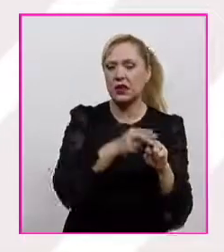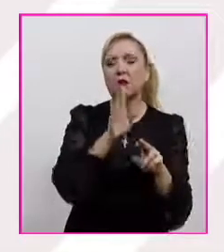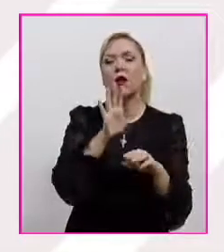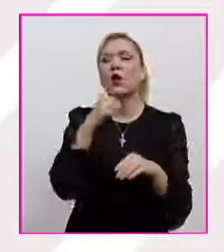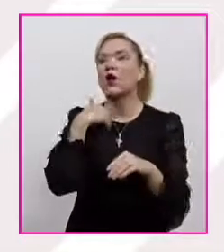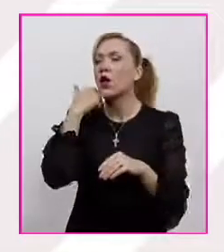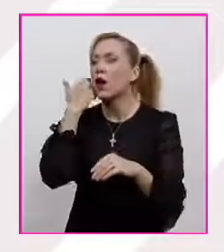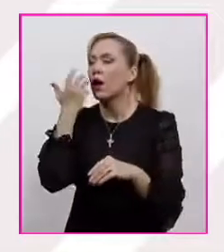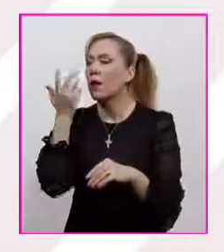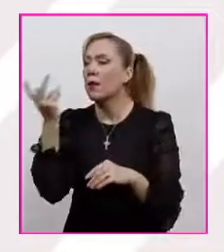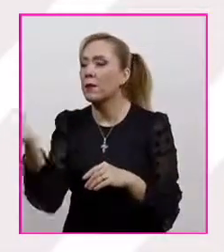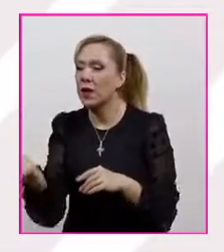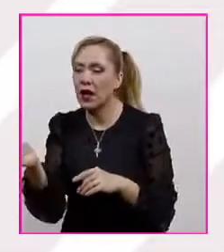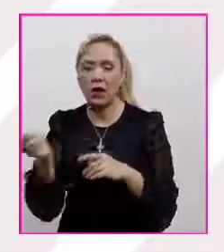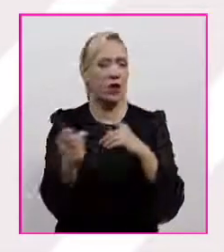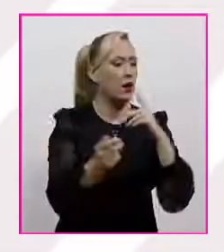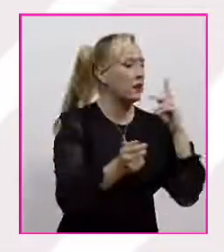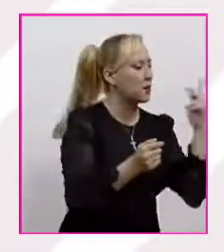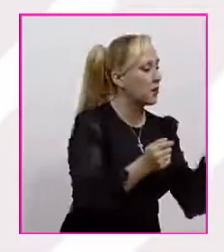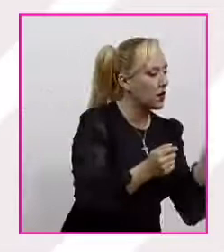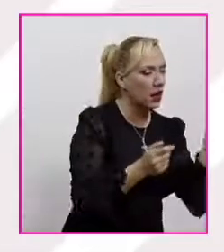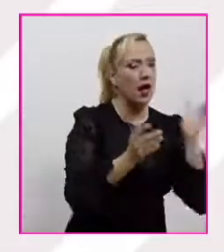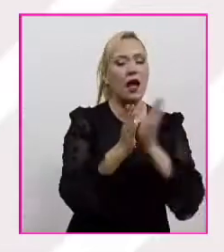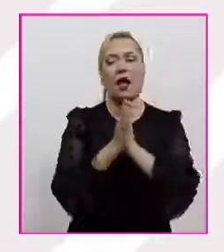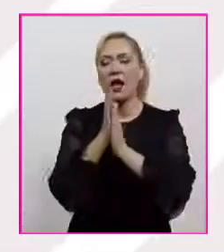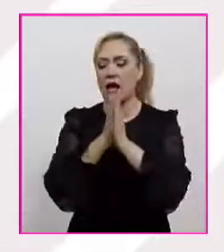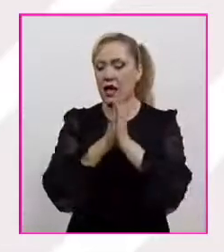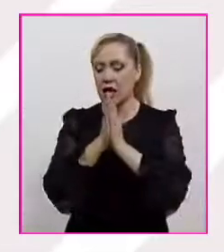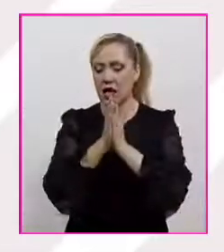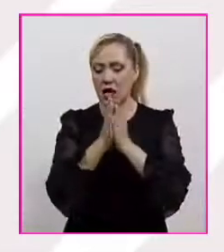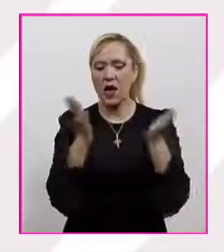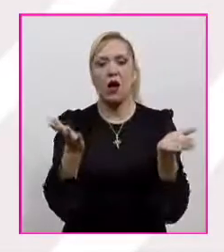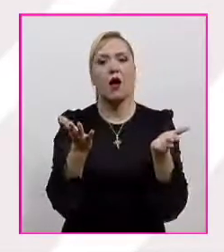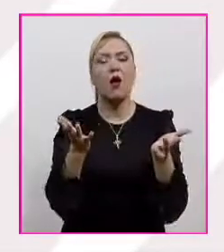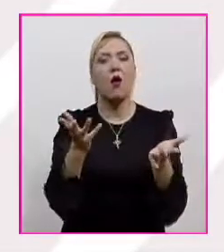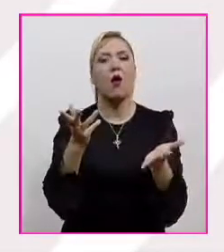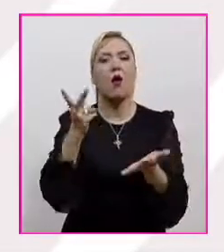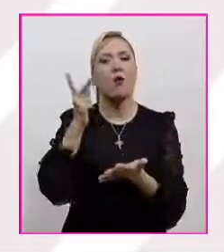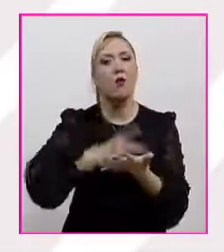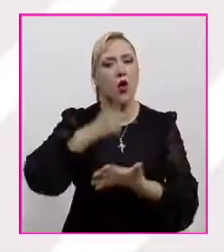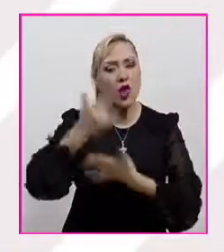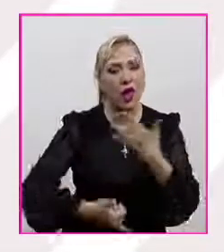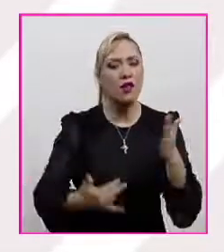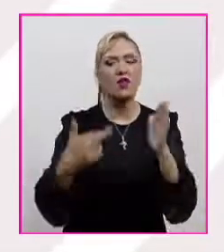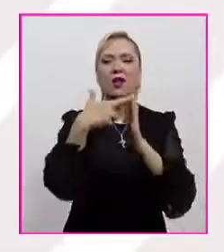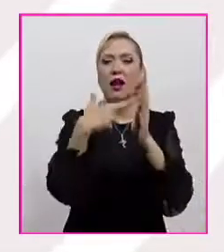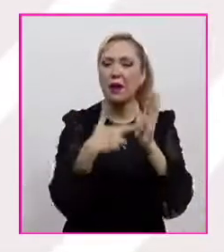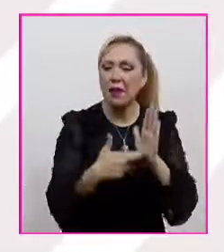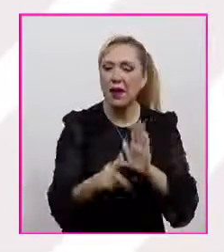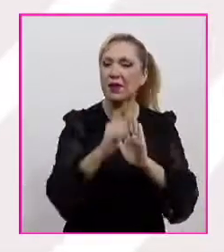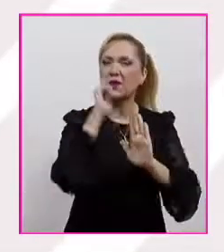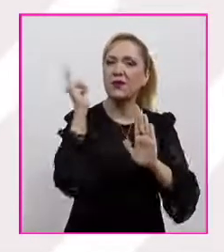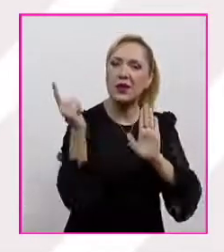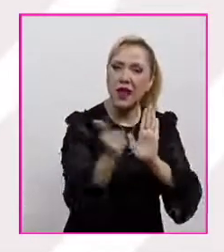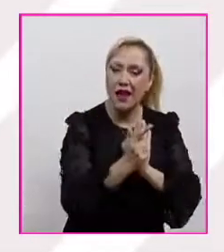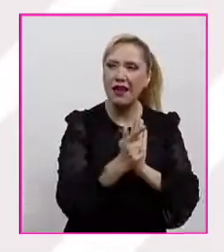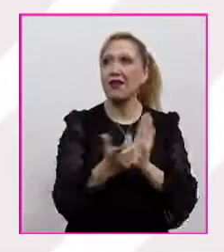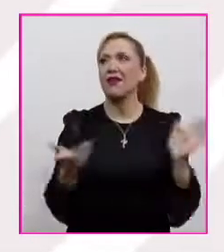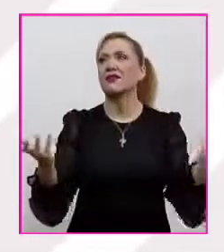quisiera ir entrando al tema de políticas públicas y regreso contigo, Ana, porque yo sé